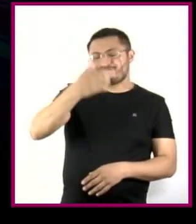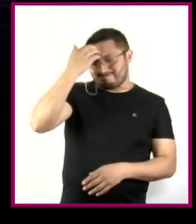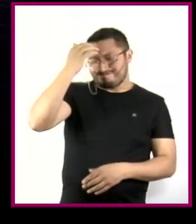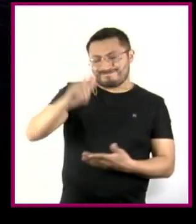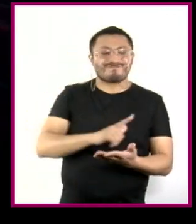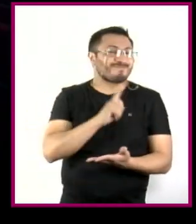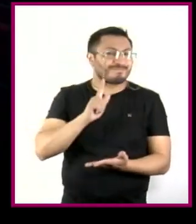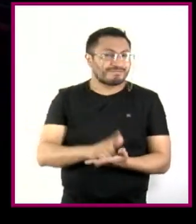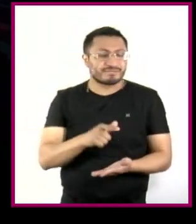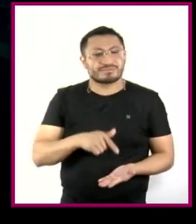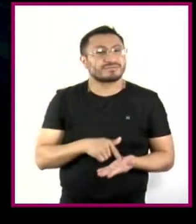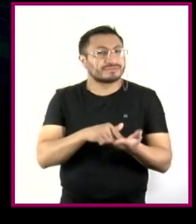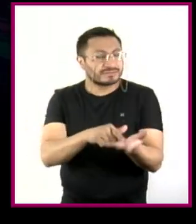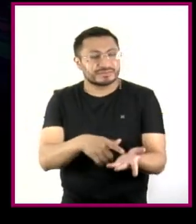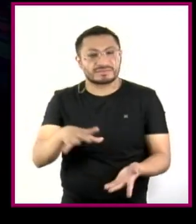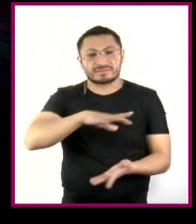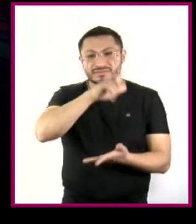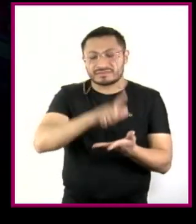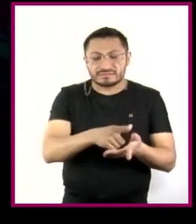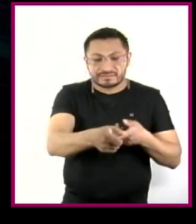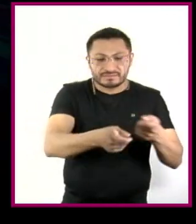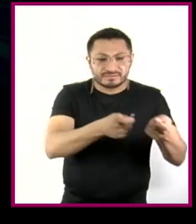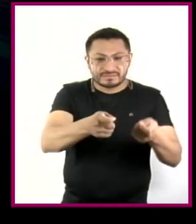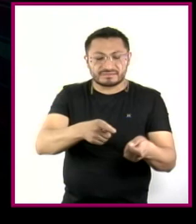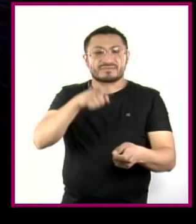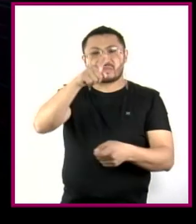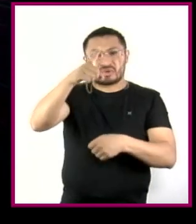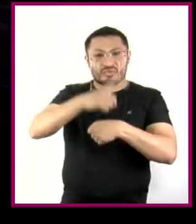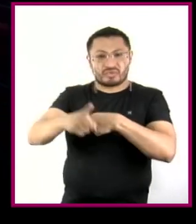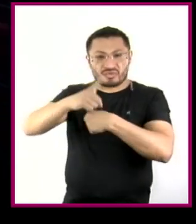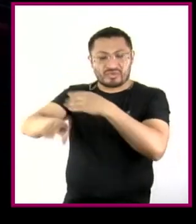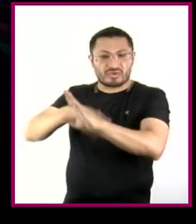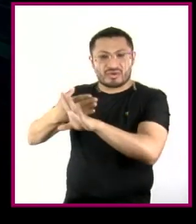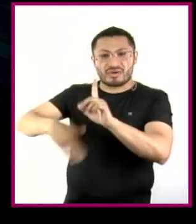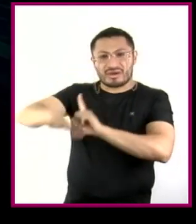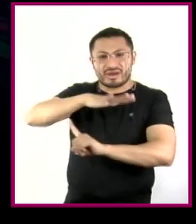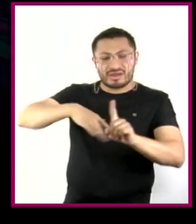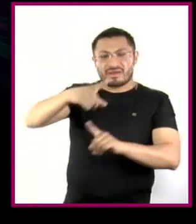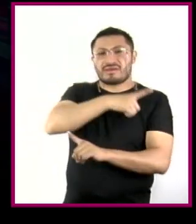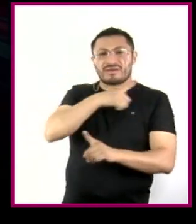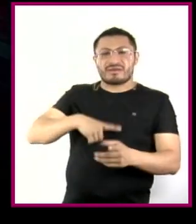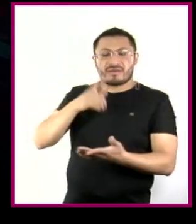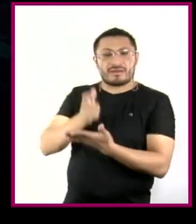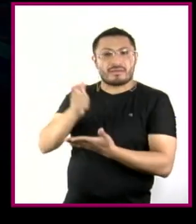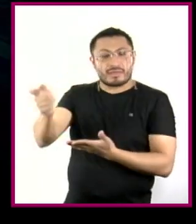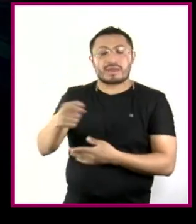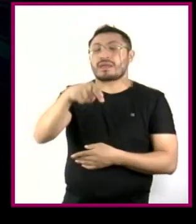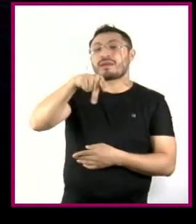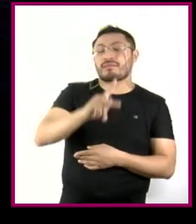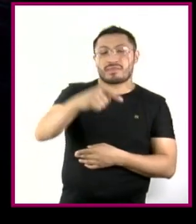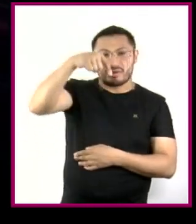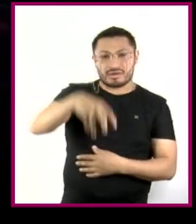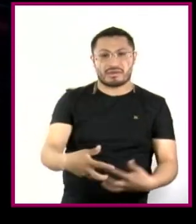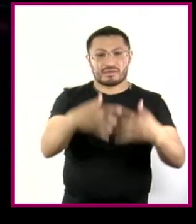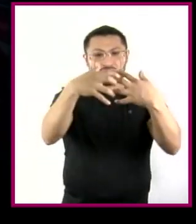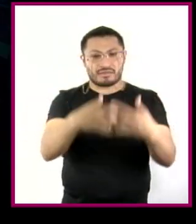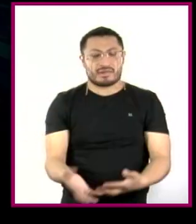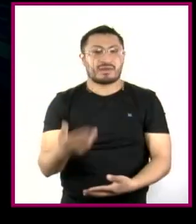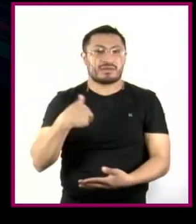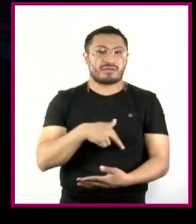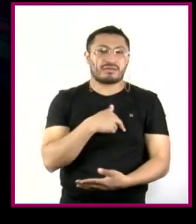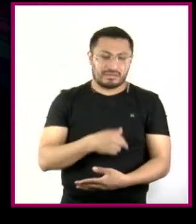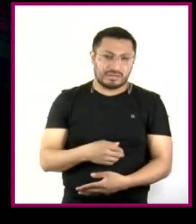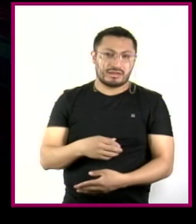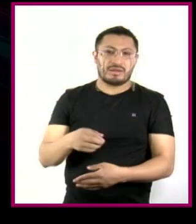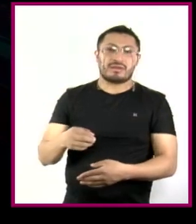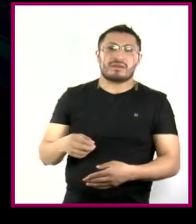que por ley regula que se responda por un daño al medio ambiente. Pero aquí en esta empresa nosotros le hacemos caso